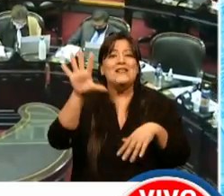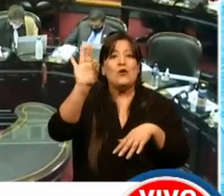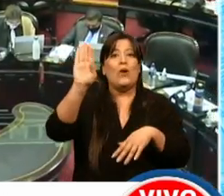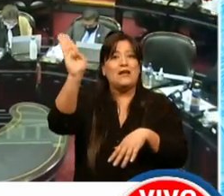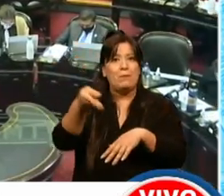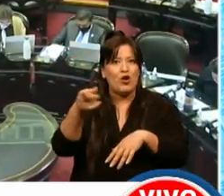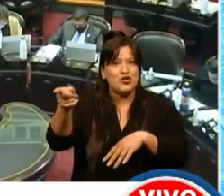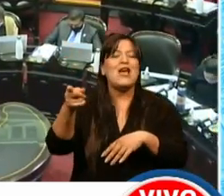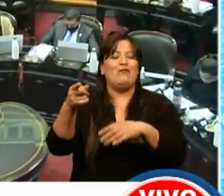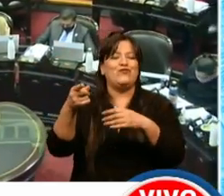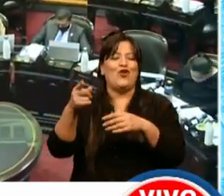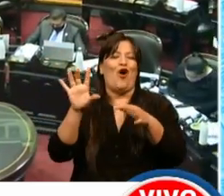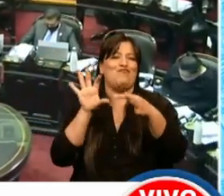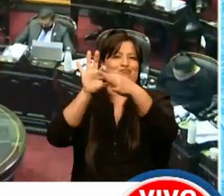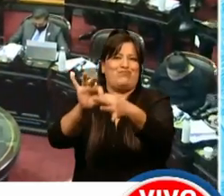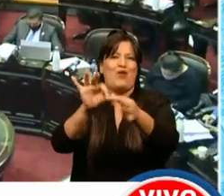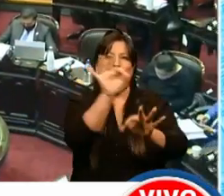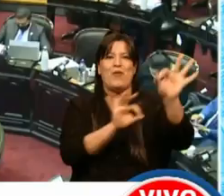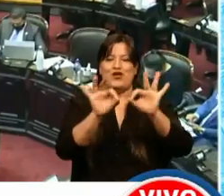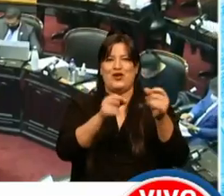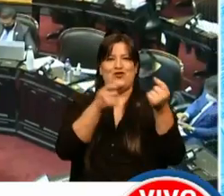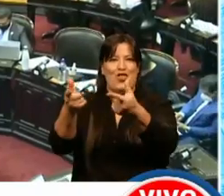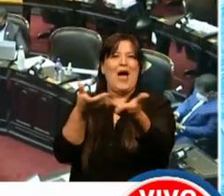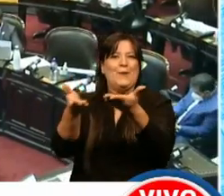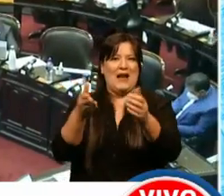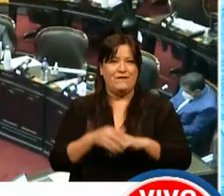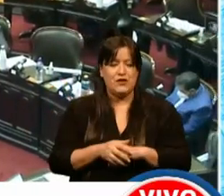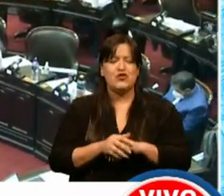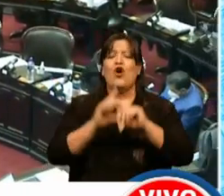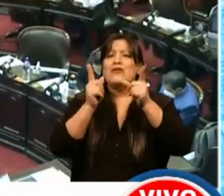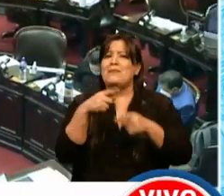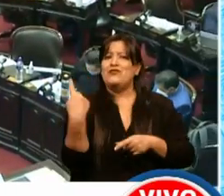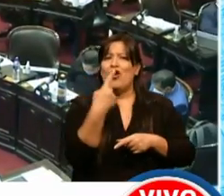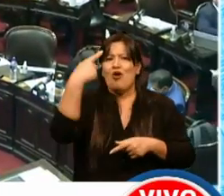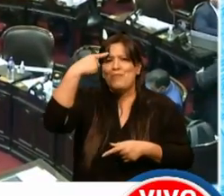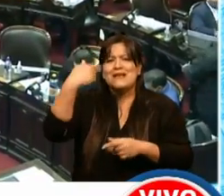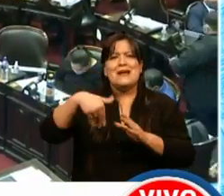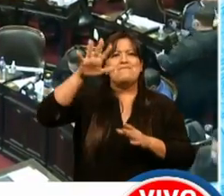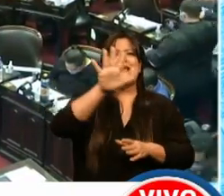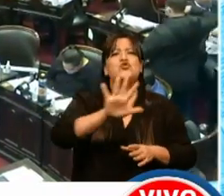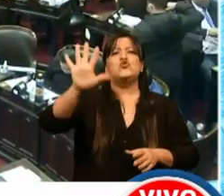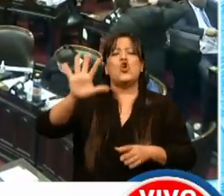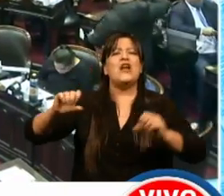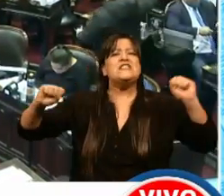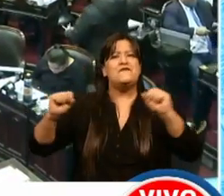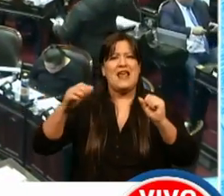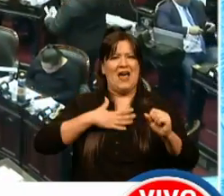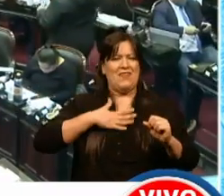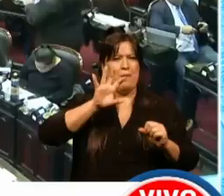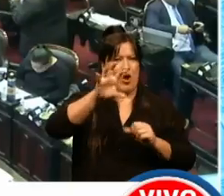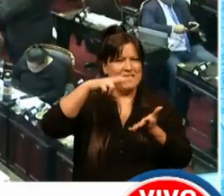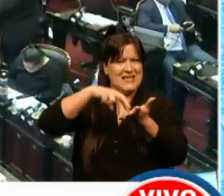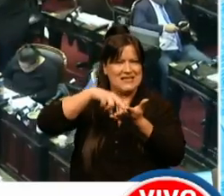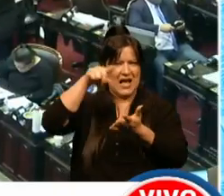ciento bajo este nuevo proyecto de televisión y especialmente pensando de las zonas frías de nuestra provincia que